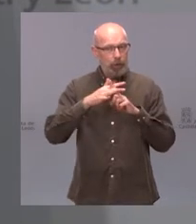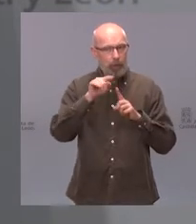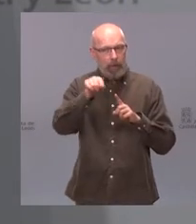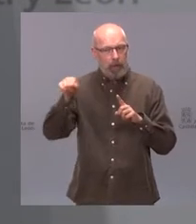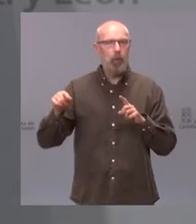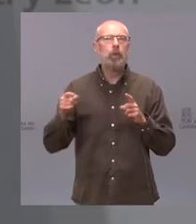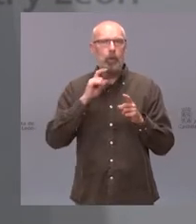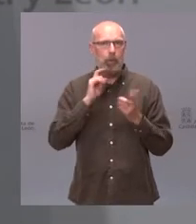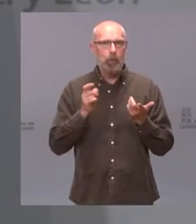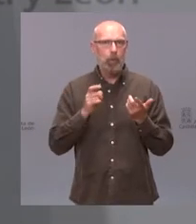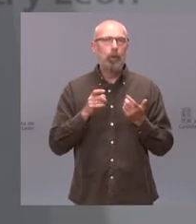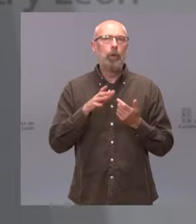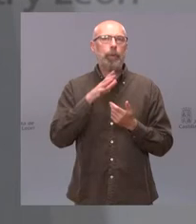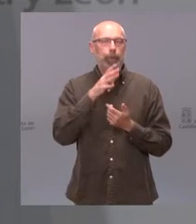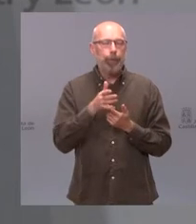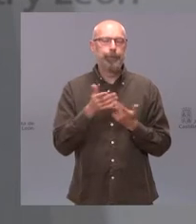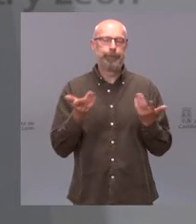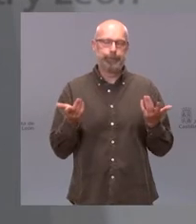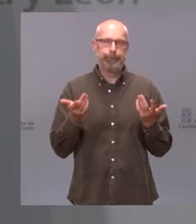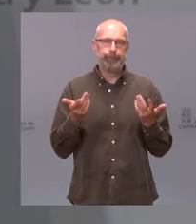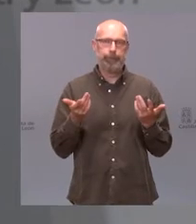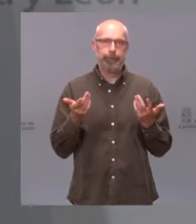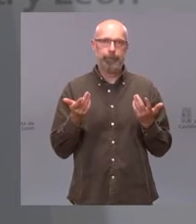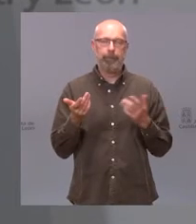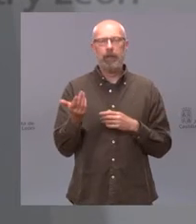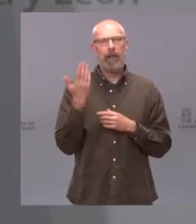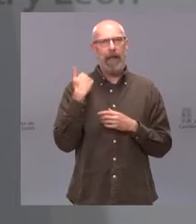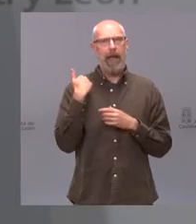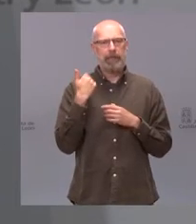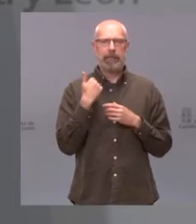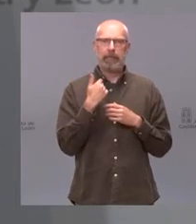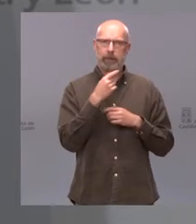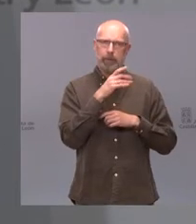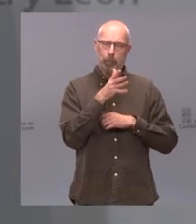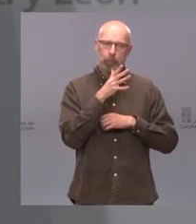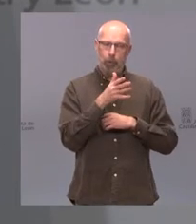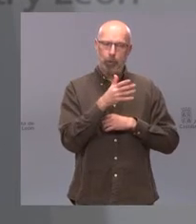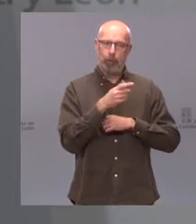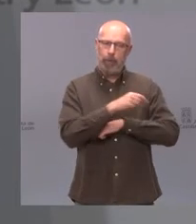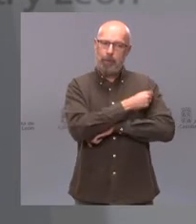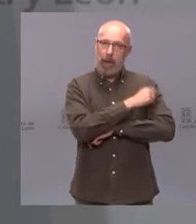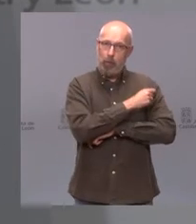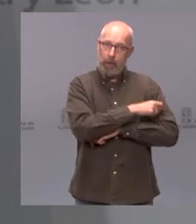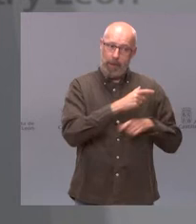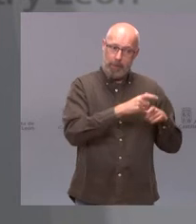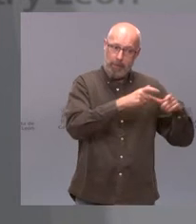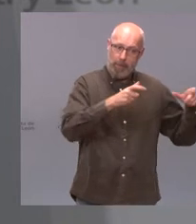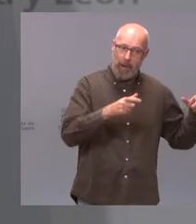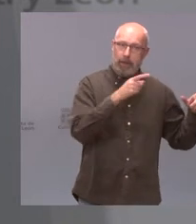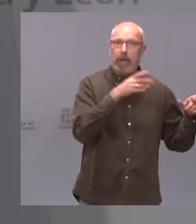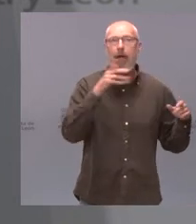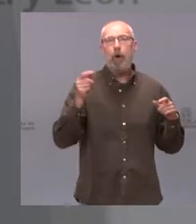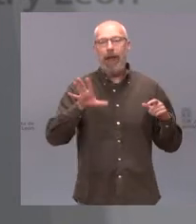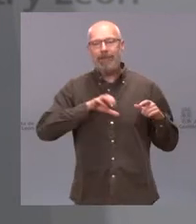Porque no se relaciona, como se relacionaba gracias a la vacunación, incidencia y hospitalización. Hoy tenemos